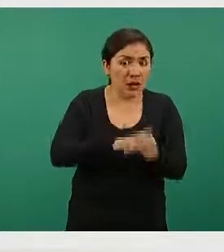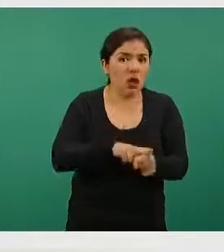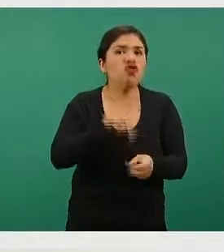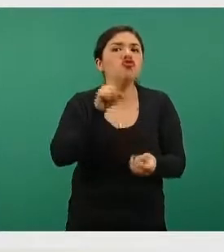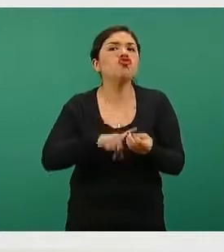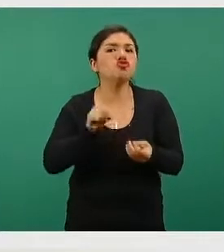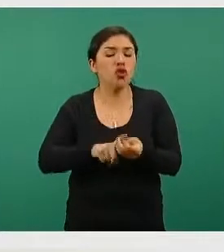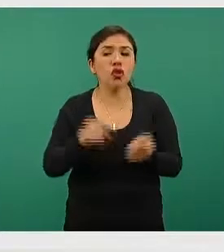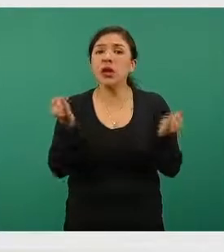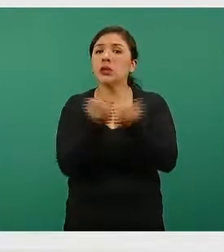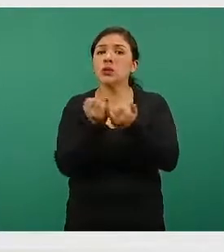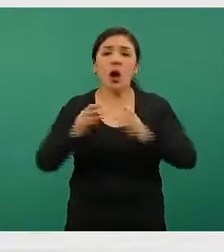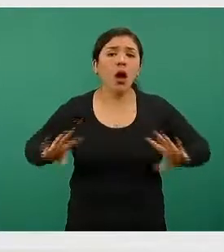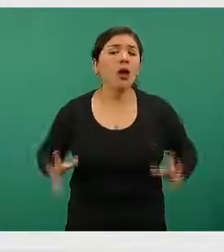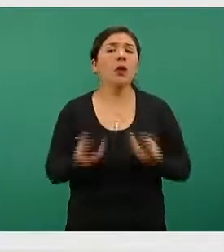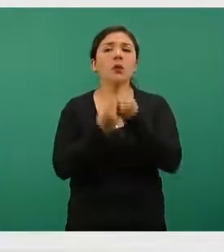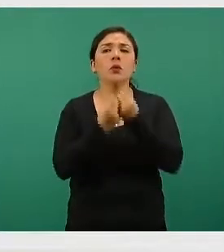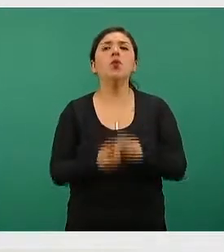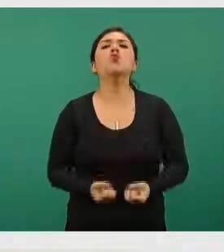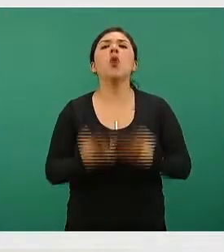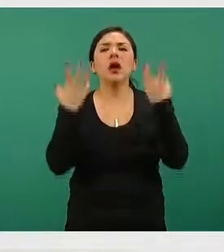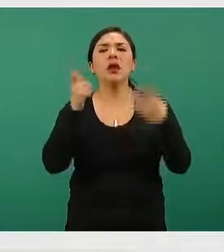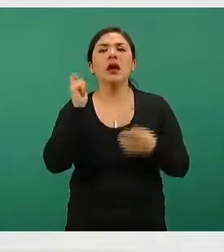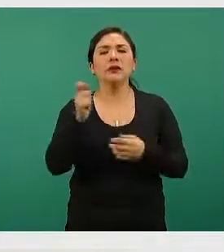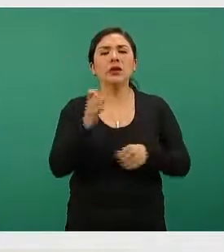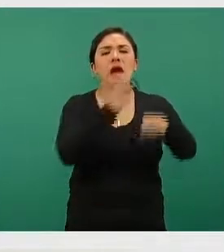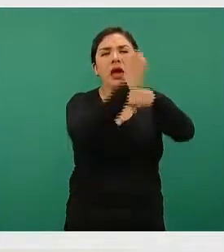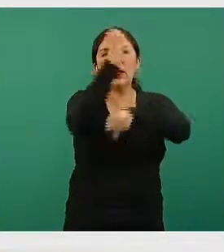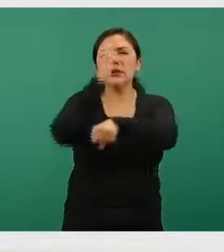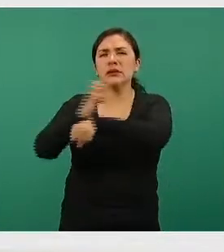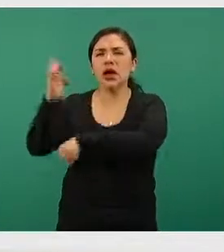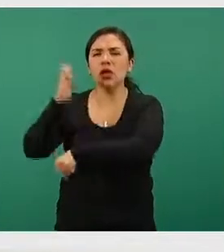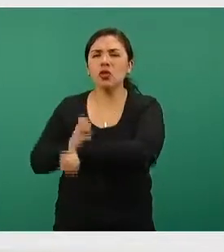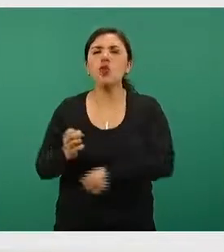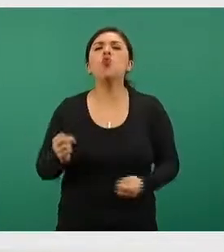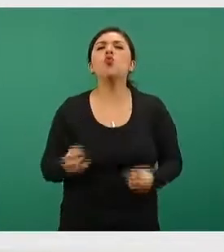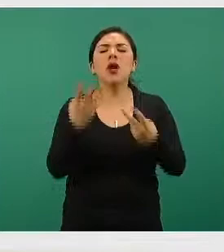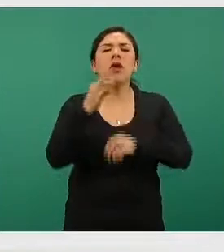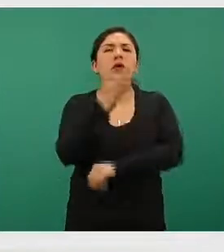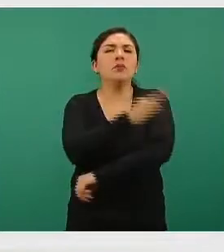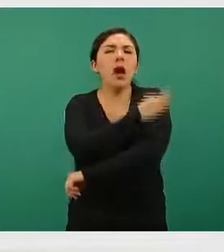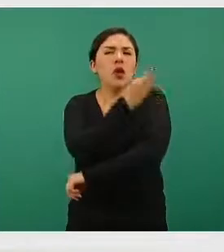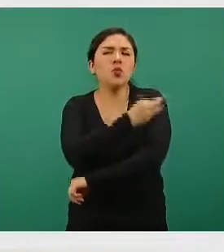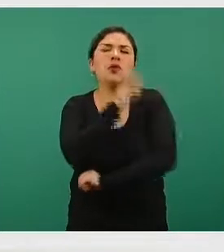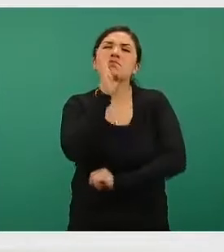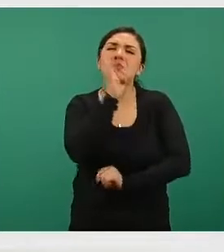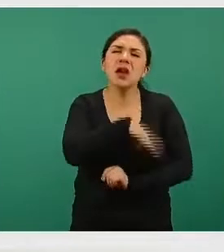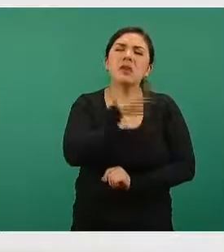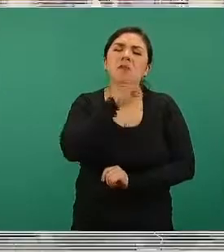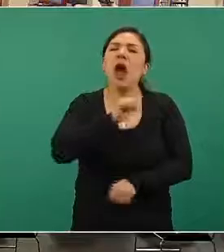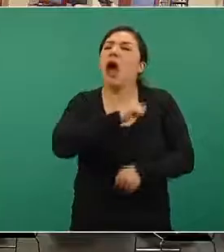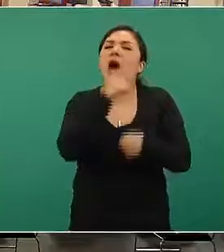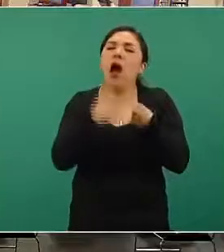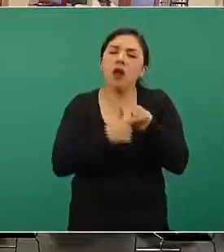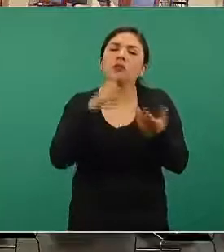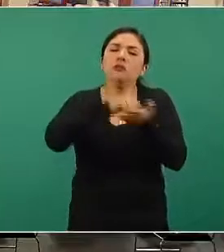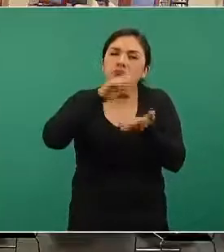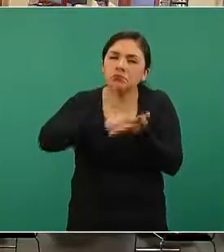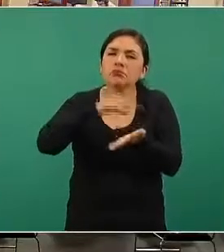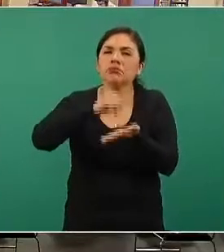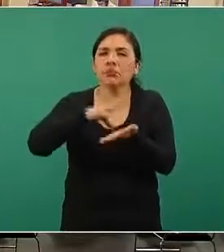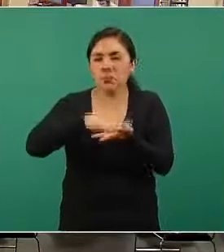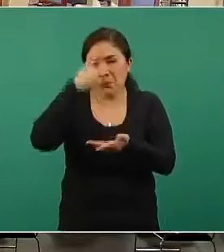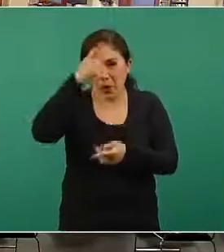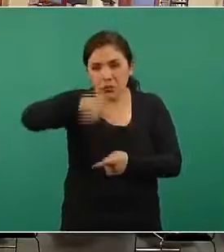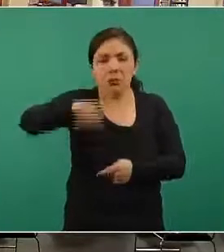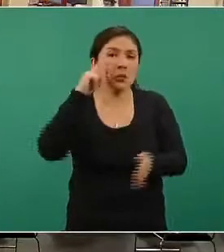y así también la totalidad por cada una de las entidades federativas. Esto lo estamos actualizando diariamente para que ustedes siempre tengan la